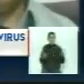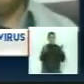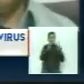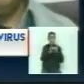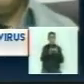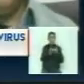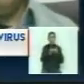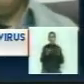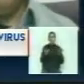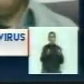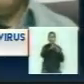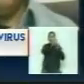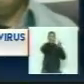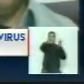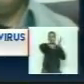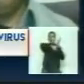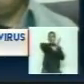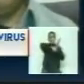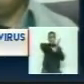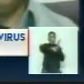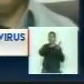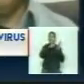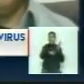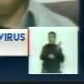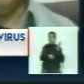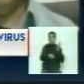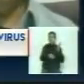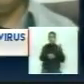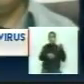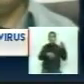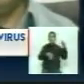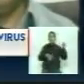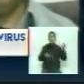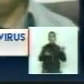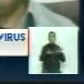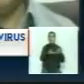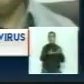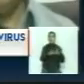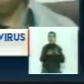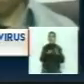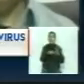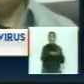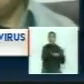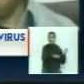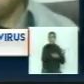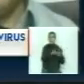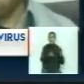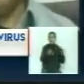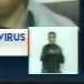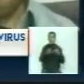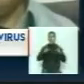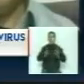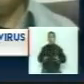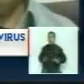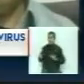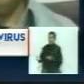registro civil. Hay un incremento ostensible y permanente de mortalidad. El levantamiento de cadáveres también